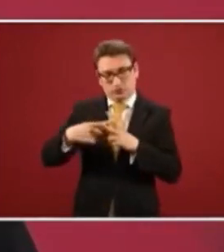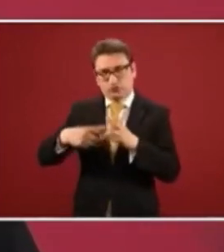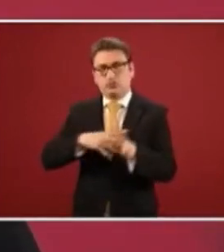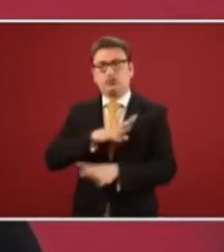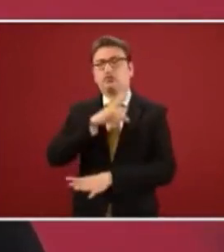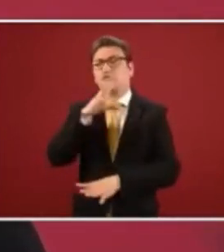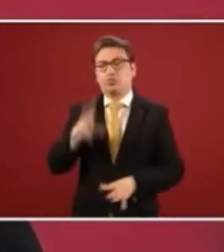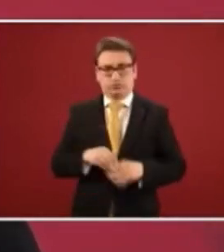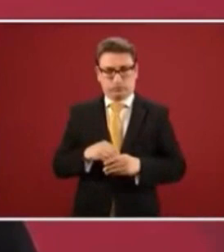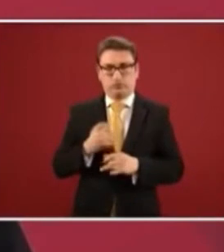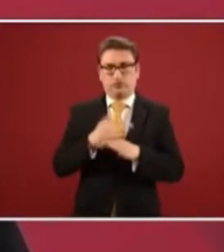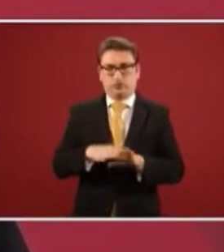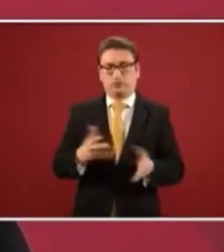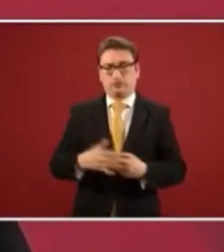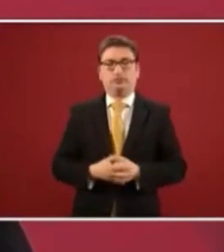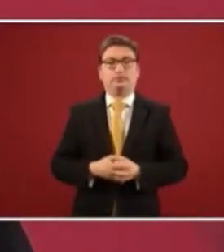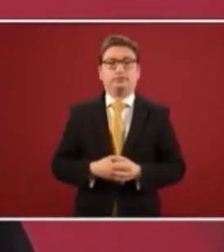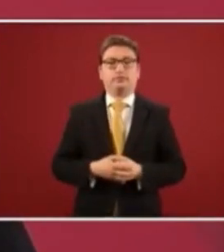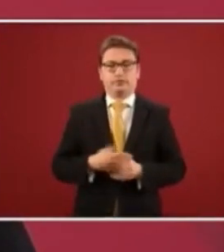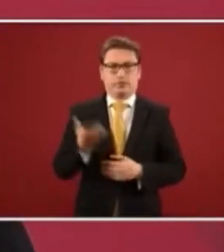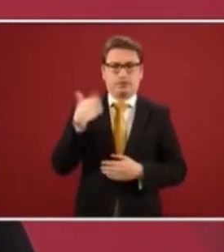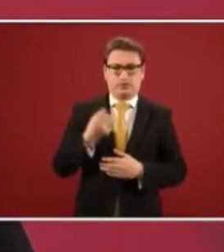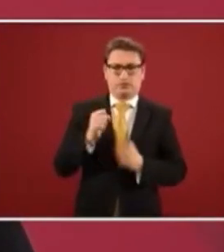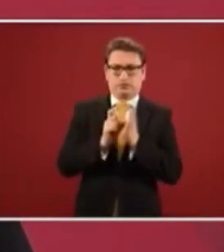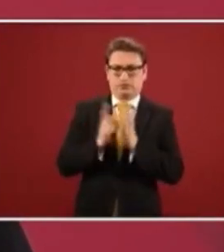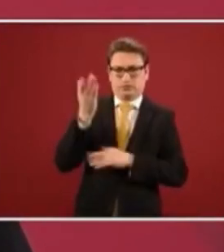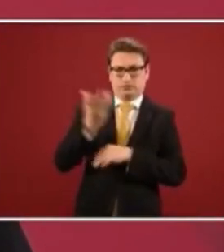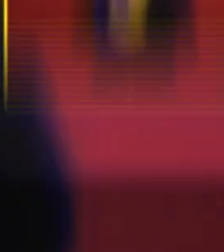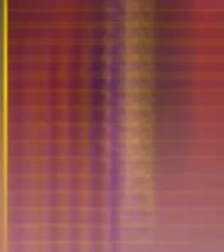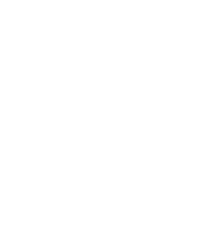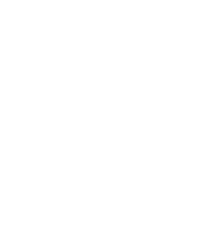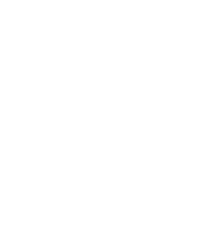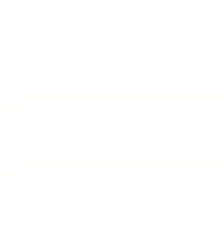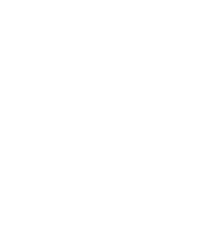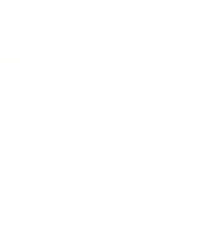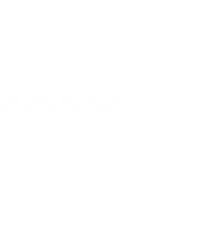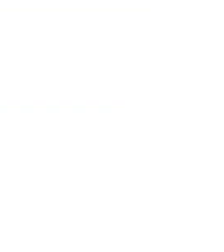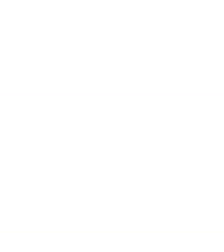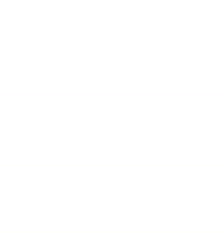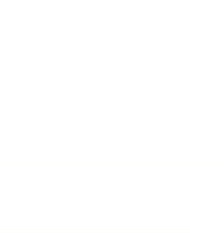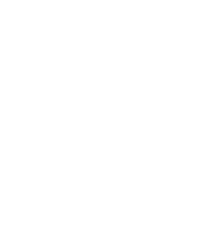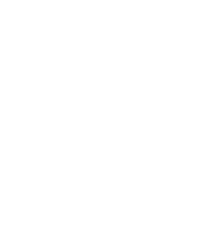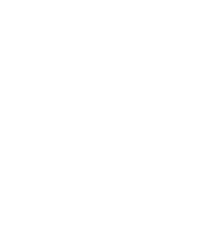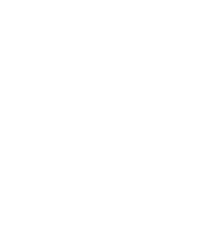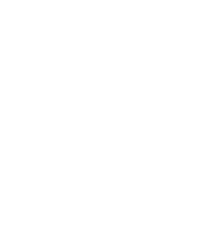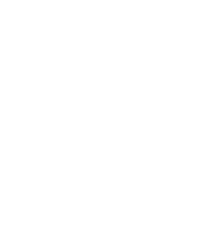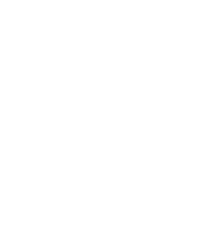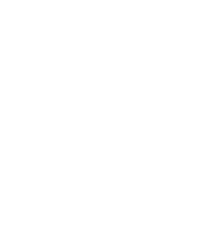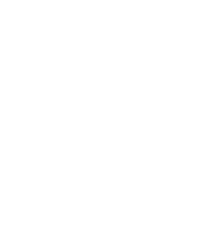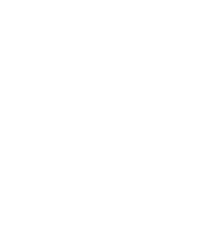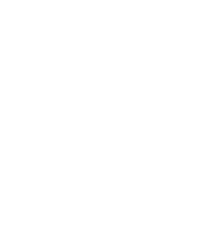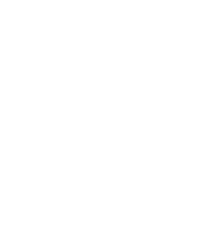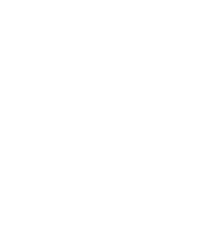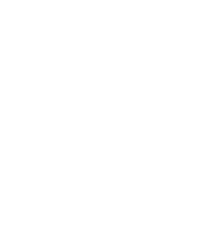réplica se puede decir a lo que lo puso el reportero en la mañana era parte de lo que él dice este